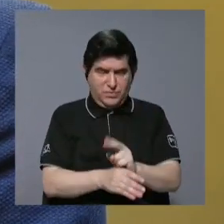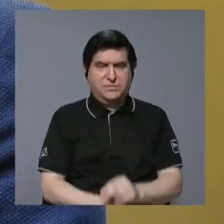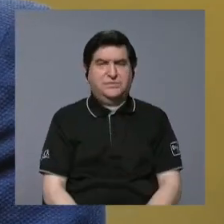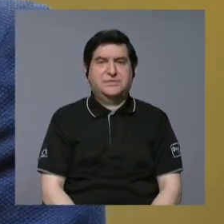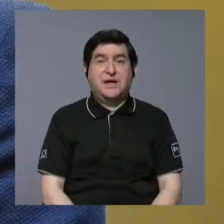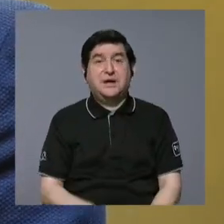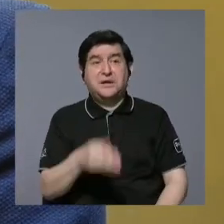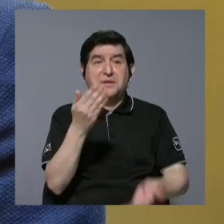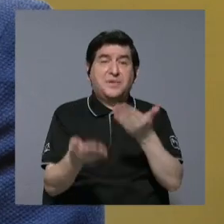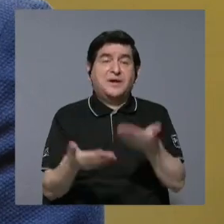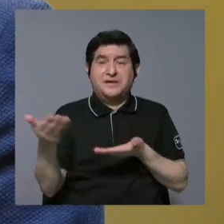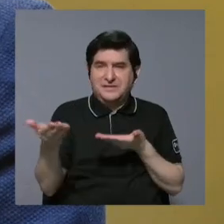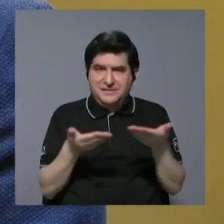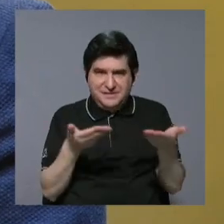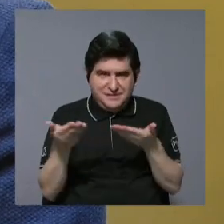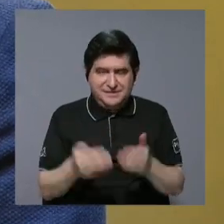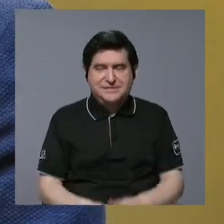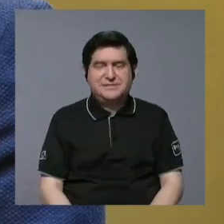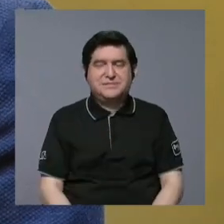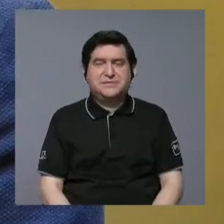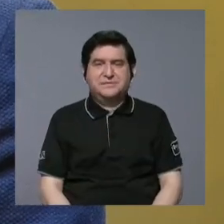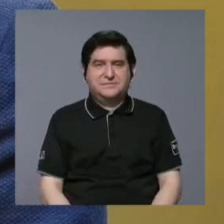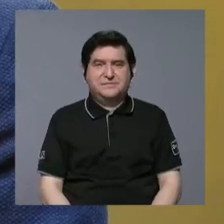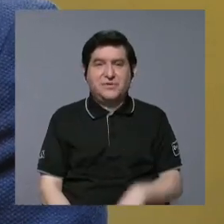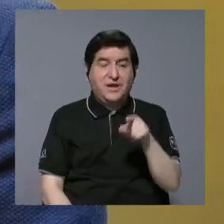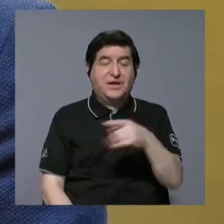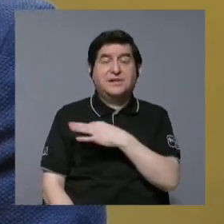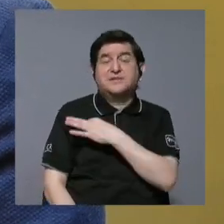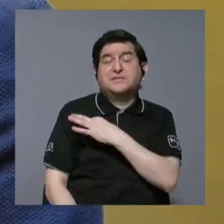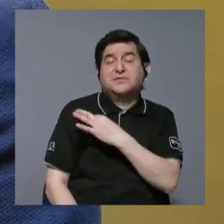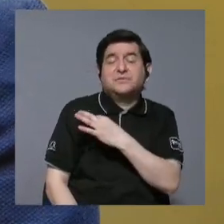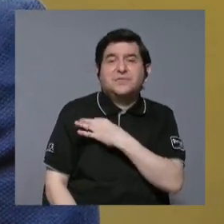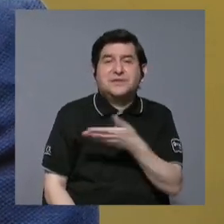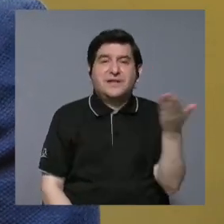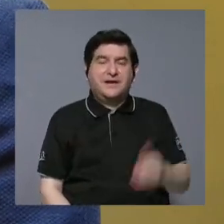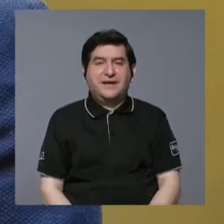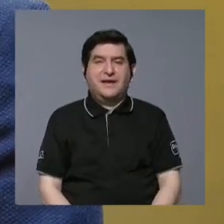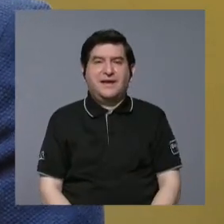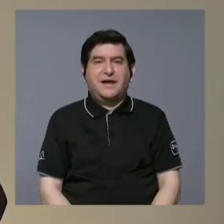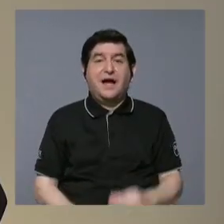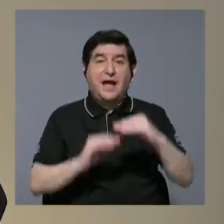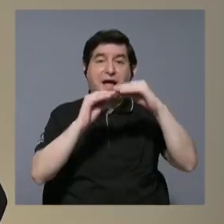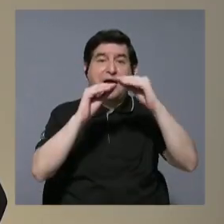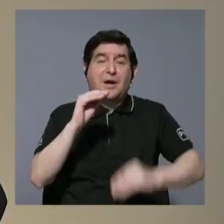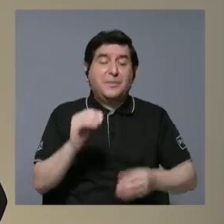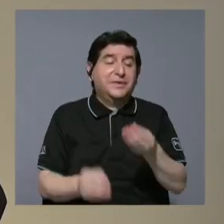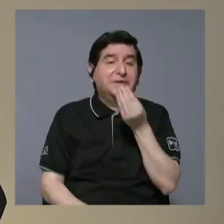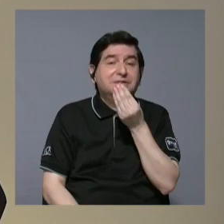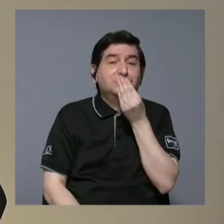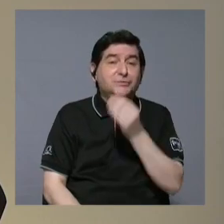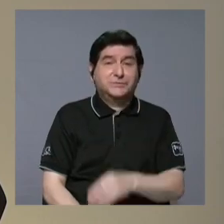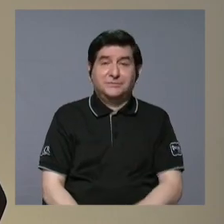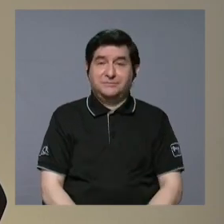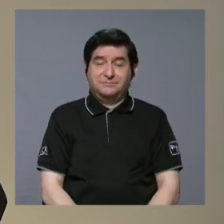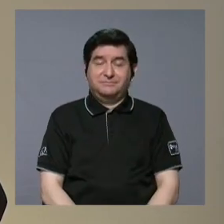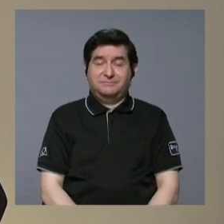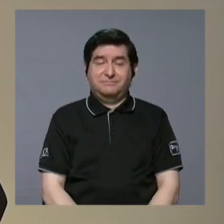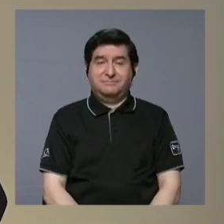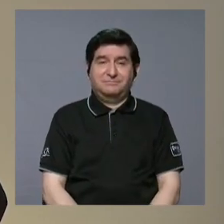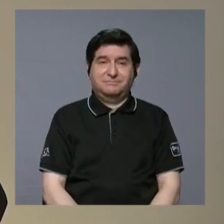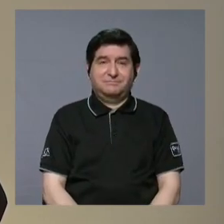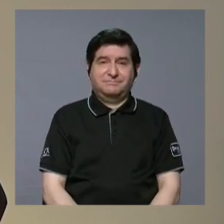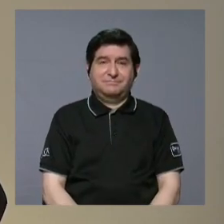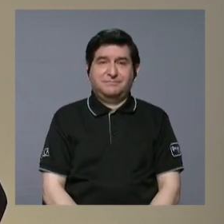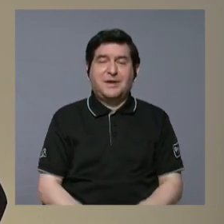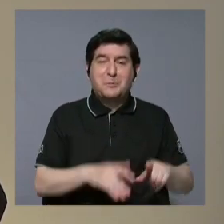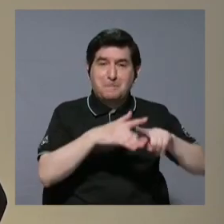para tal vez servirse. Y eso invita ¿a qué? A servirse menos, ¿verdad? Entonces,